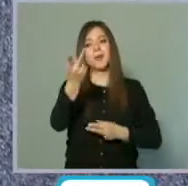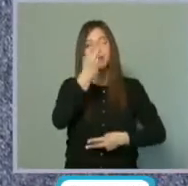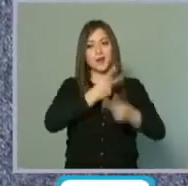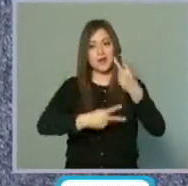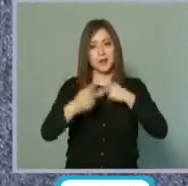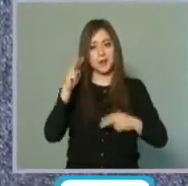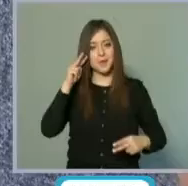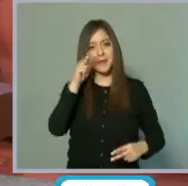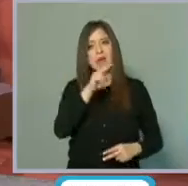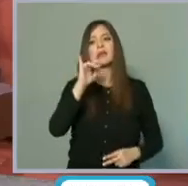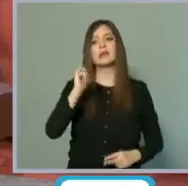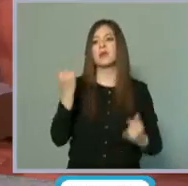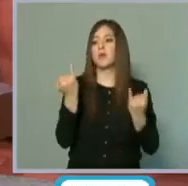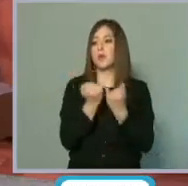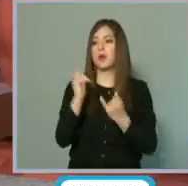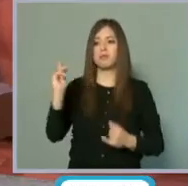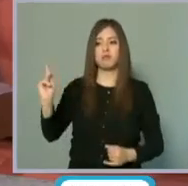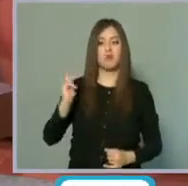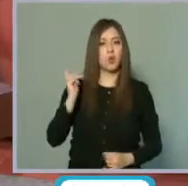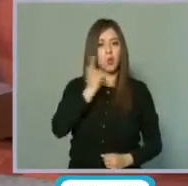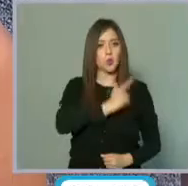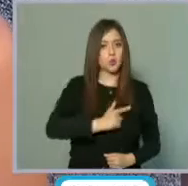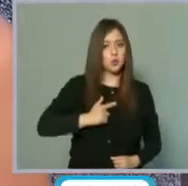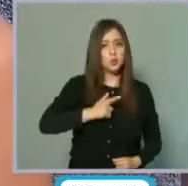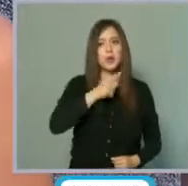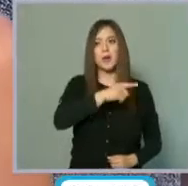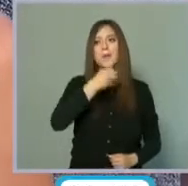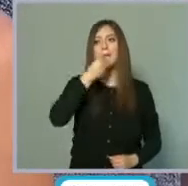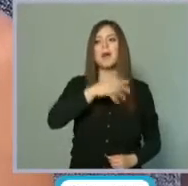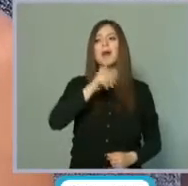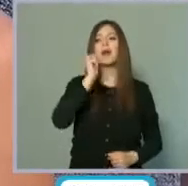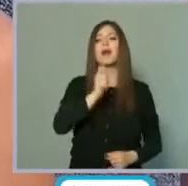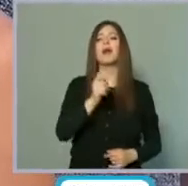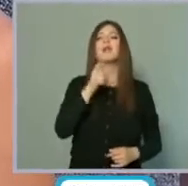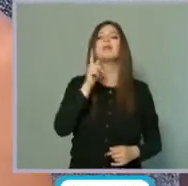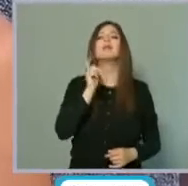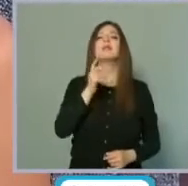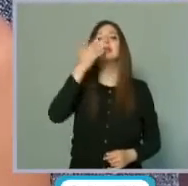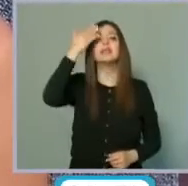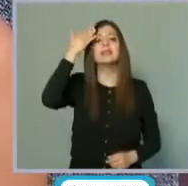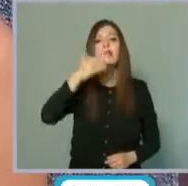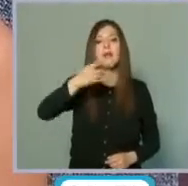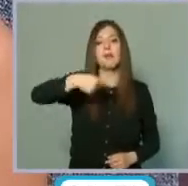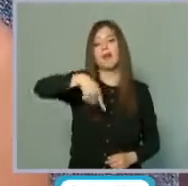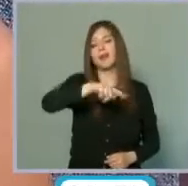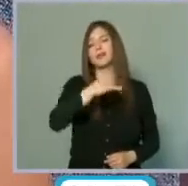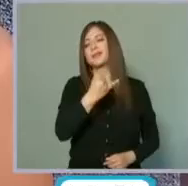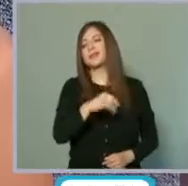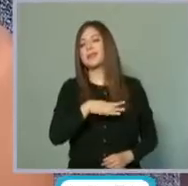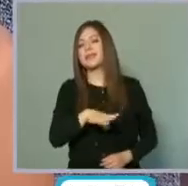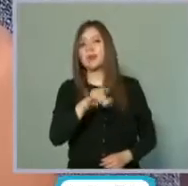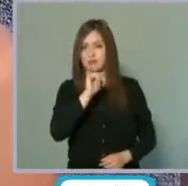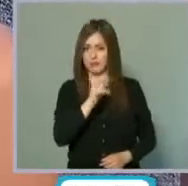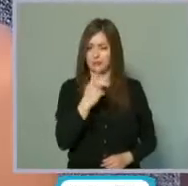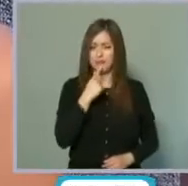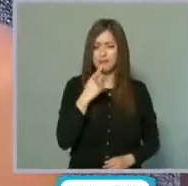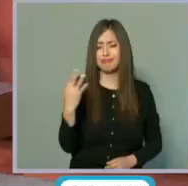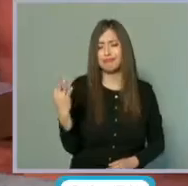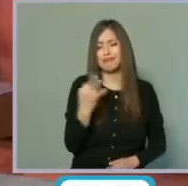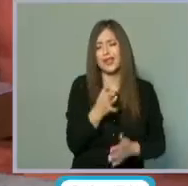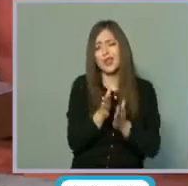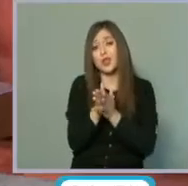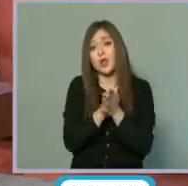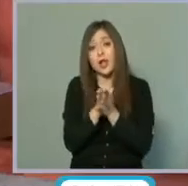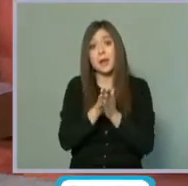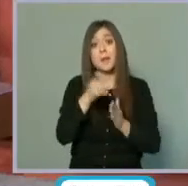gusto otra vez verte. Y la verdad que una maravilla, compañeros, no me dejará negar que el chocolate es una delicia para el paladar, pero también en algún